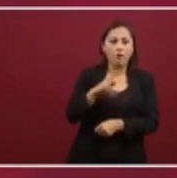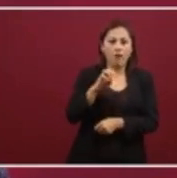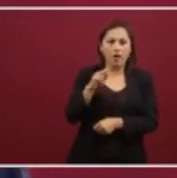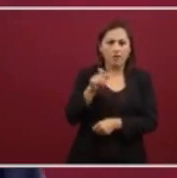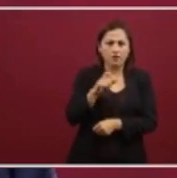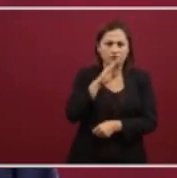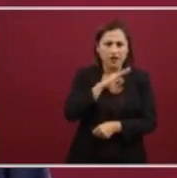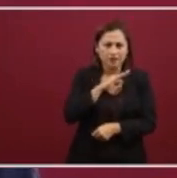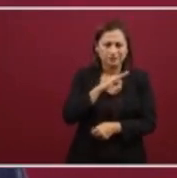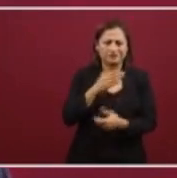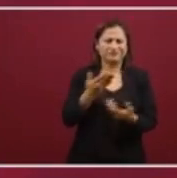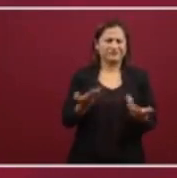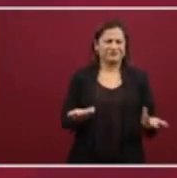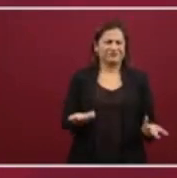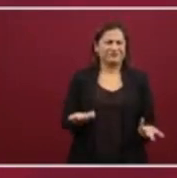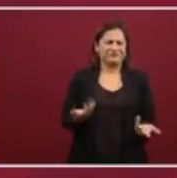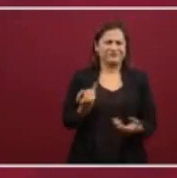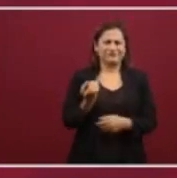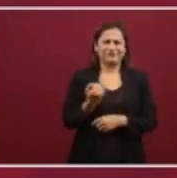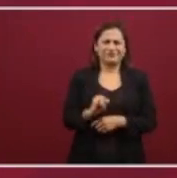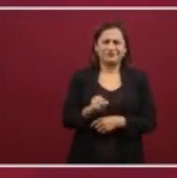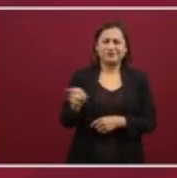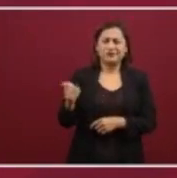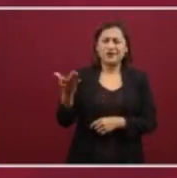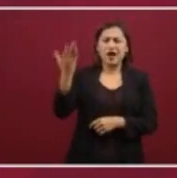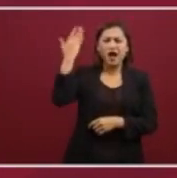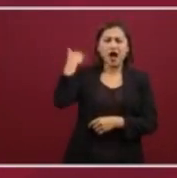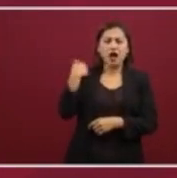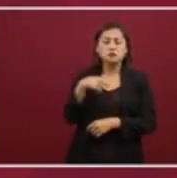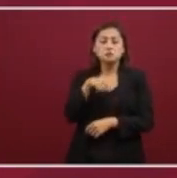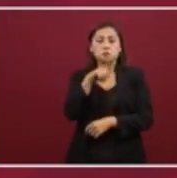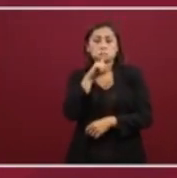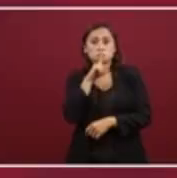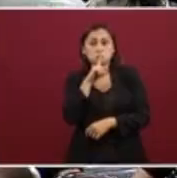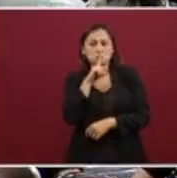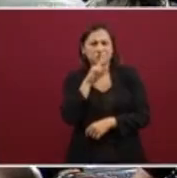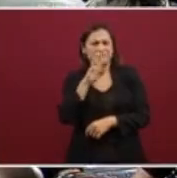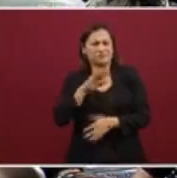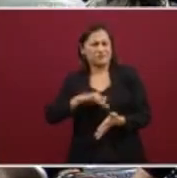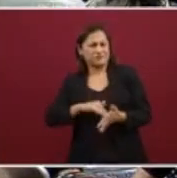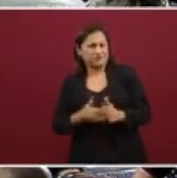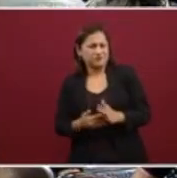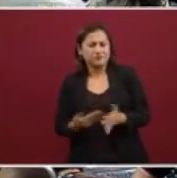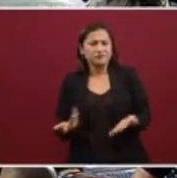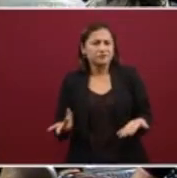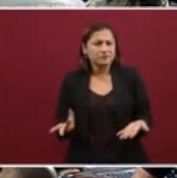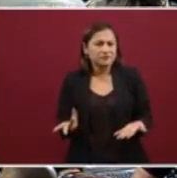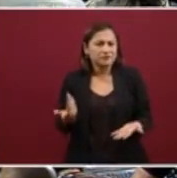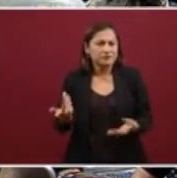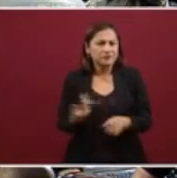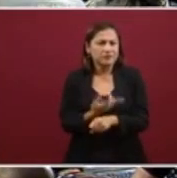¿Por qué el silencio cómplice tanto tiempo?